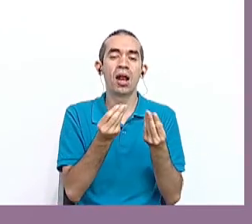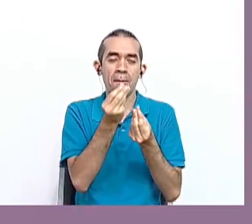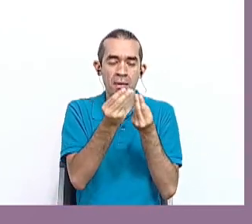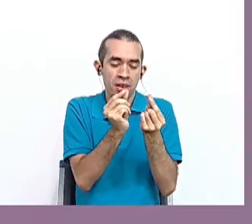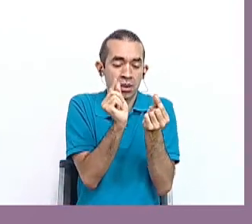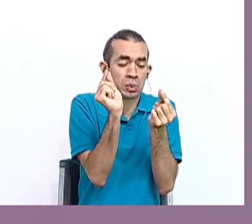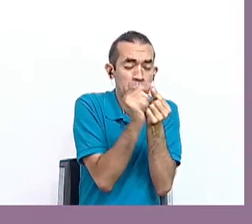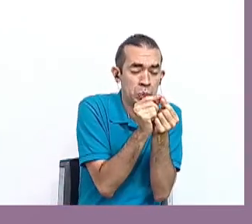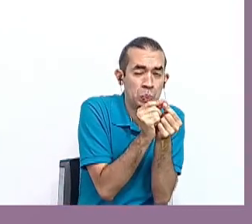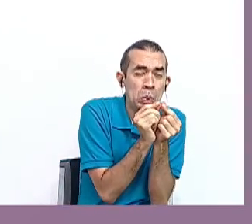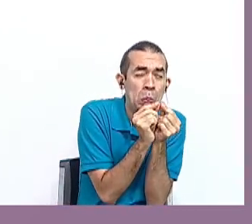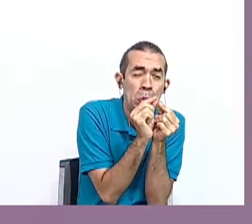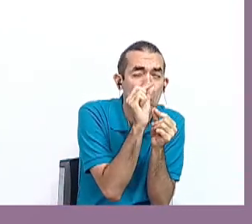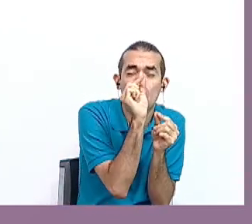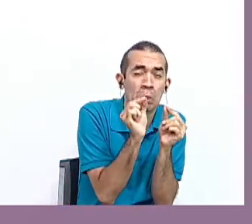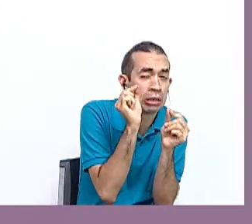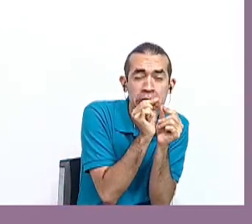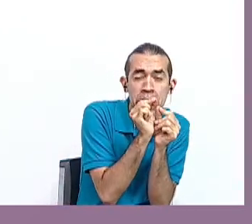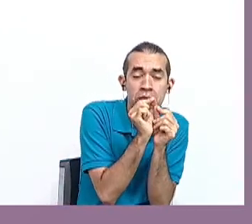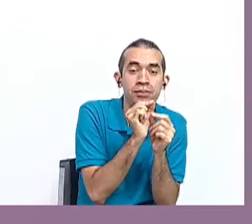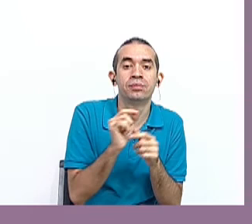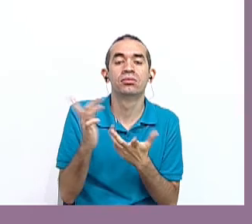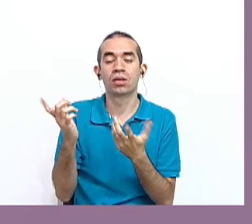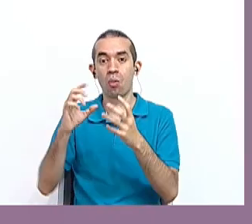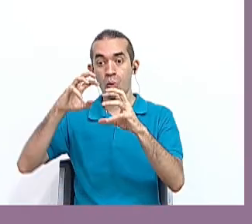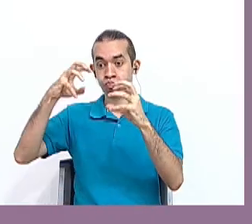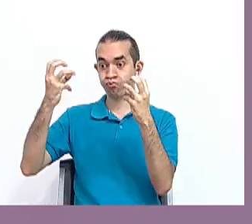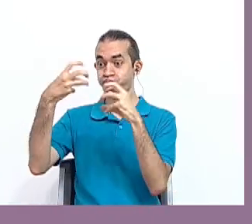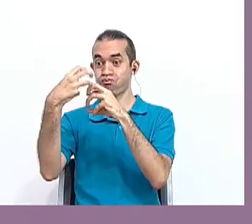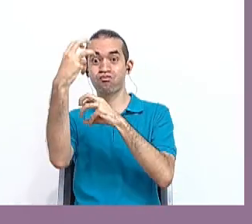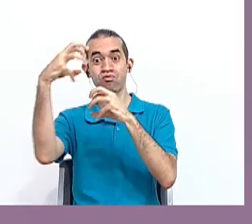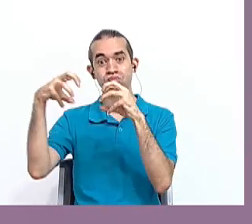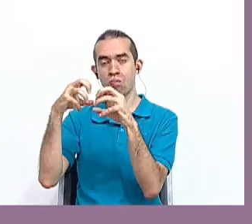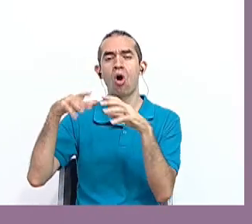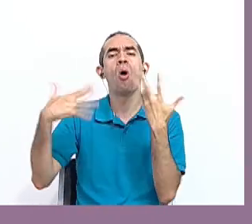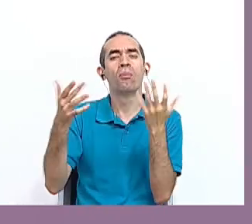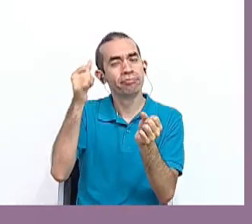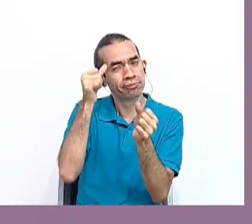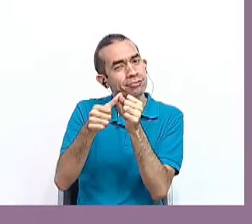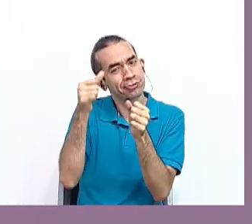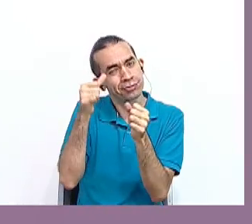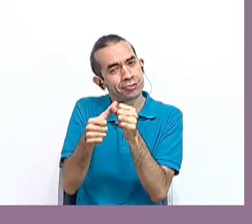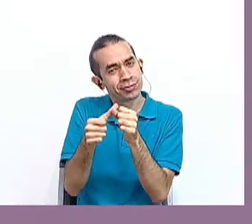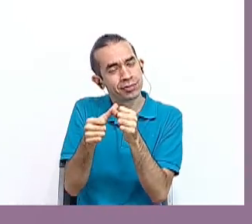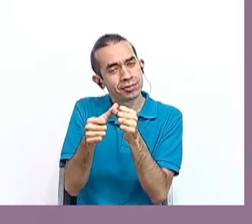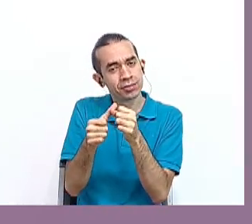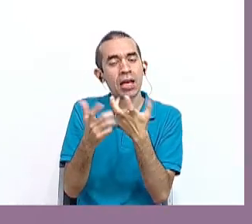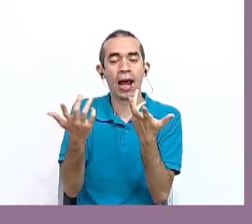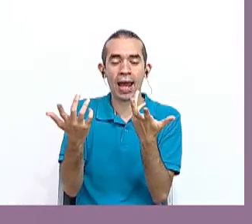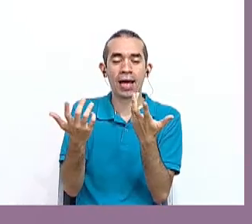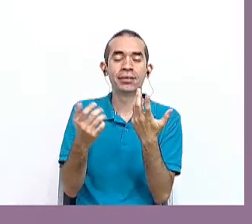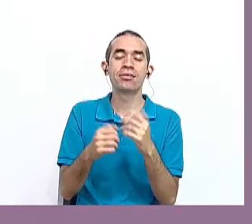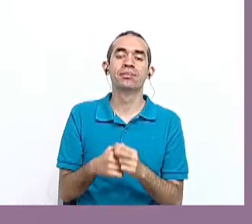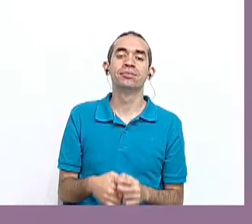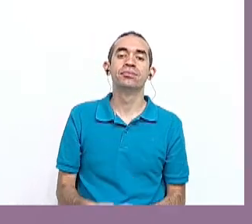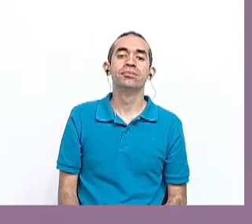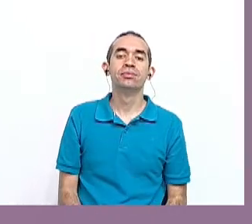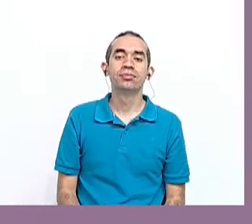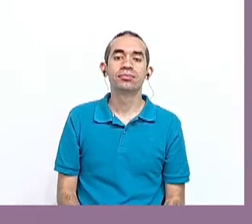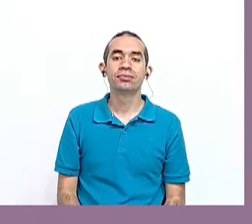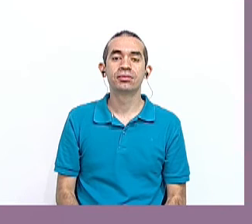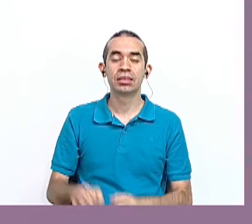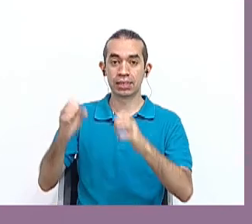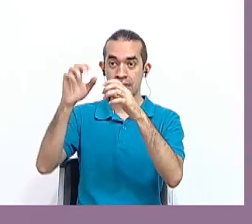materia. ¿Cómo se forma una molécula? ¿Recuerdan? Ajá, la unión de dos o